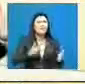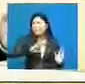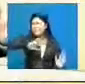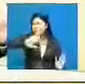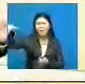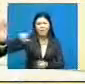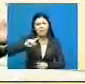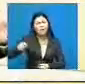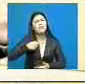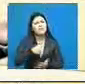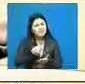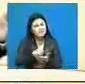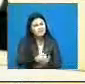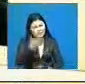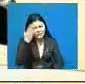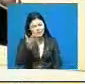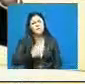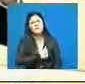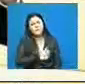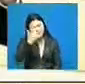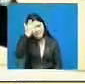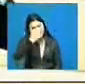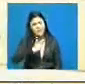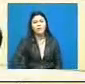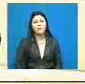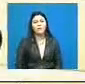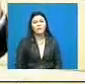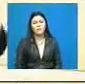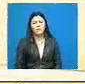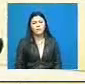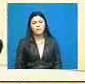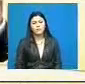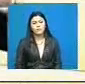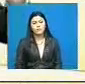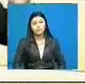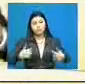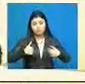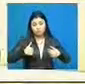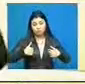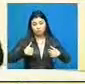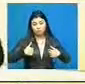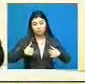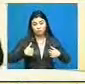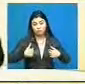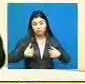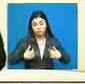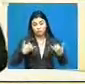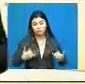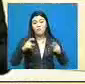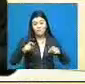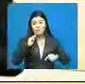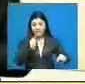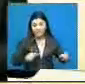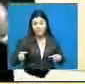que insisto, no son para mí la expectativa de lo que debe ser un debate